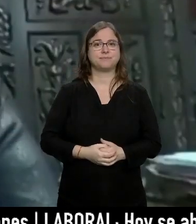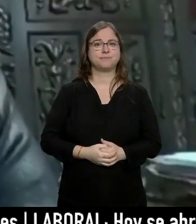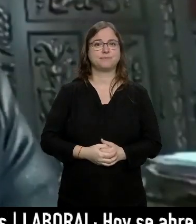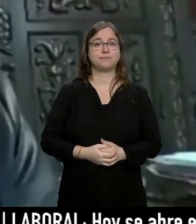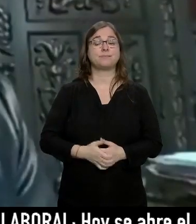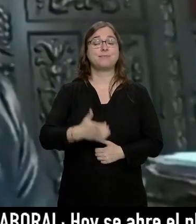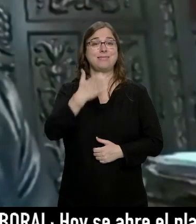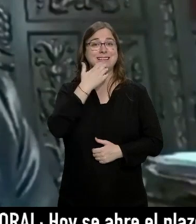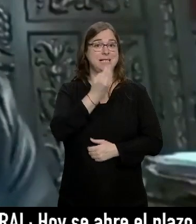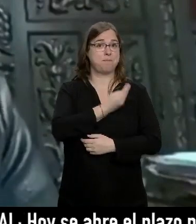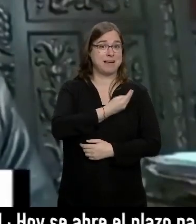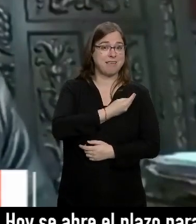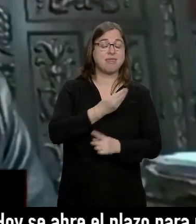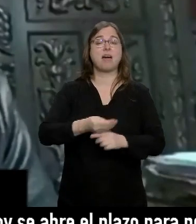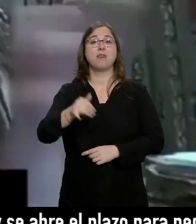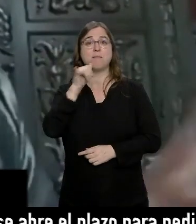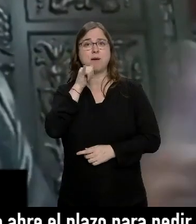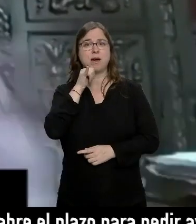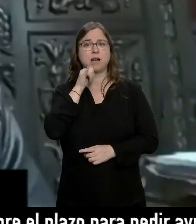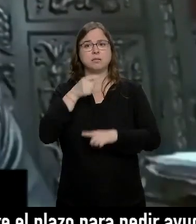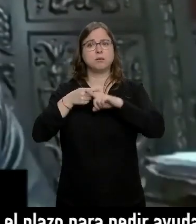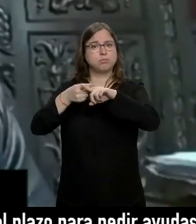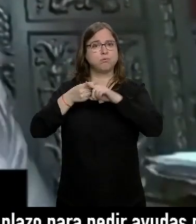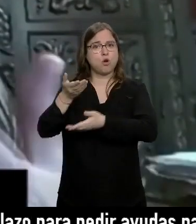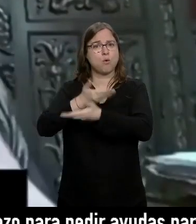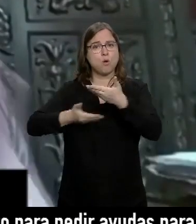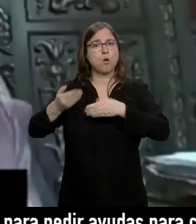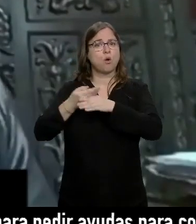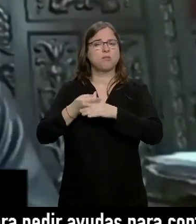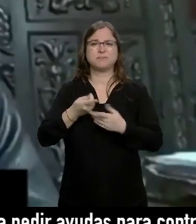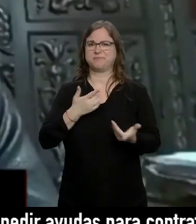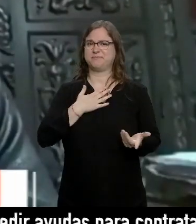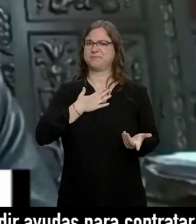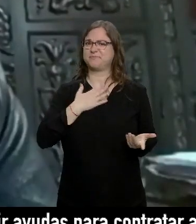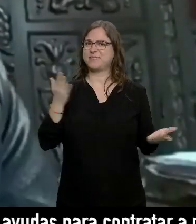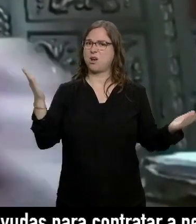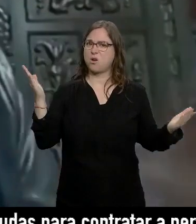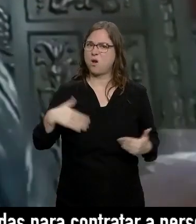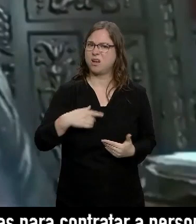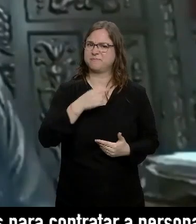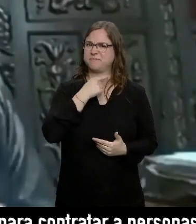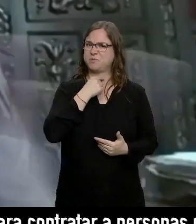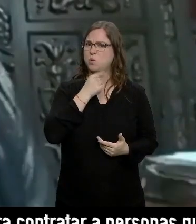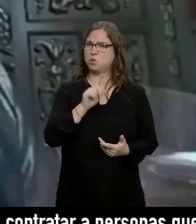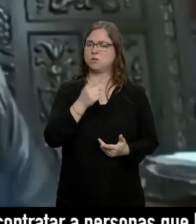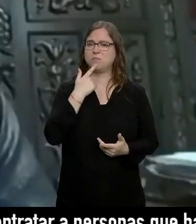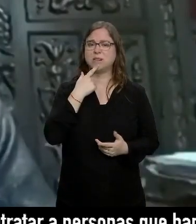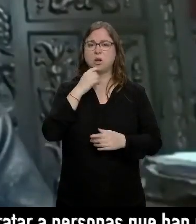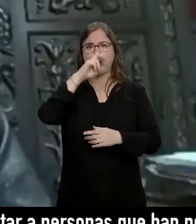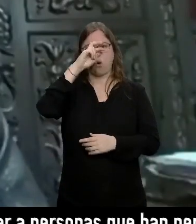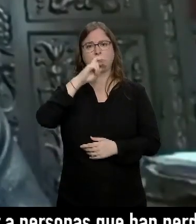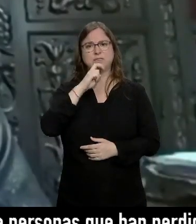Si Plasencia y Béjar siempre han ido trabajando juntas, no es de agrado y por parte del